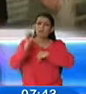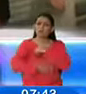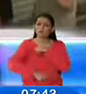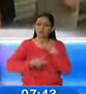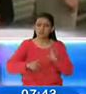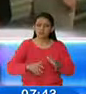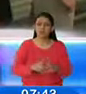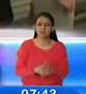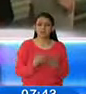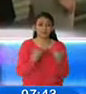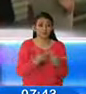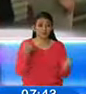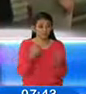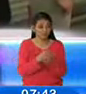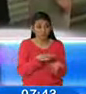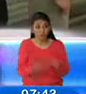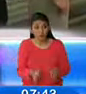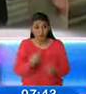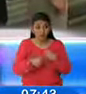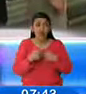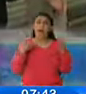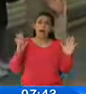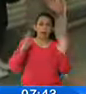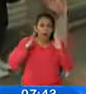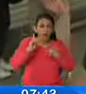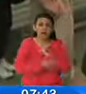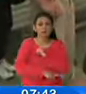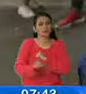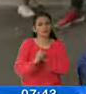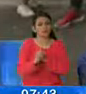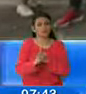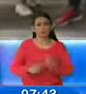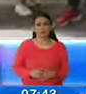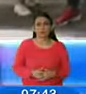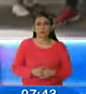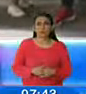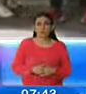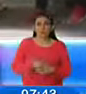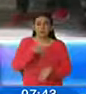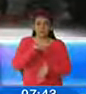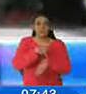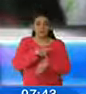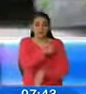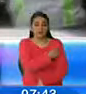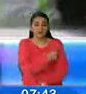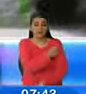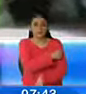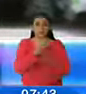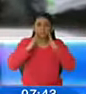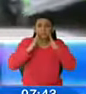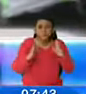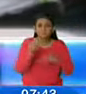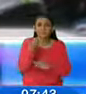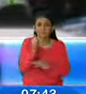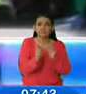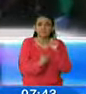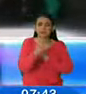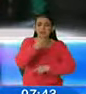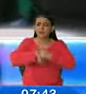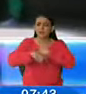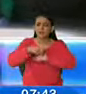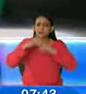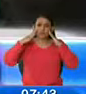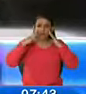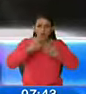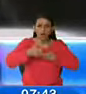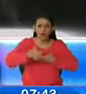asunto. Esperan que haya muertos, que hayan heridos para actuar. Eso no está bien. Paramédicos de la Cruz Roja atendieron a más de 10 heridos dándoles